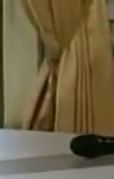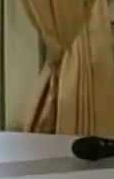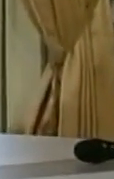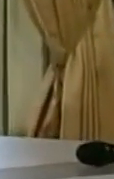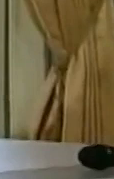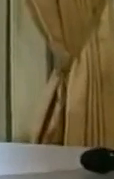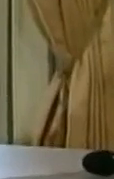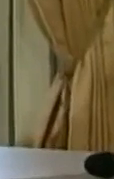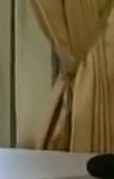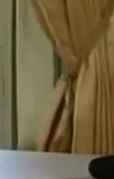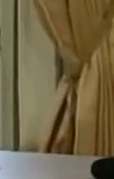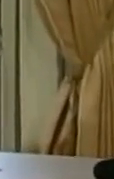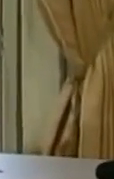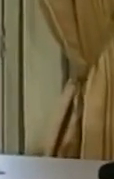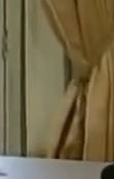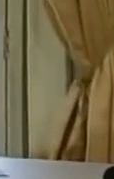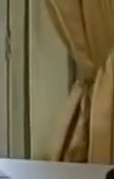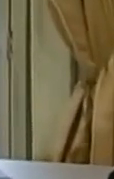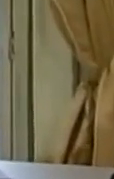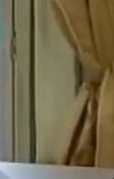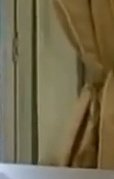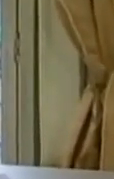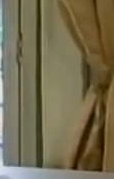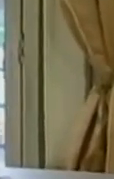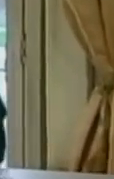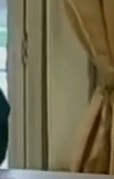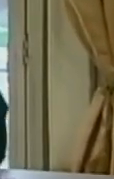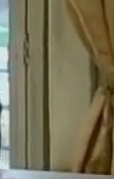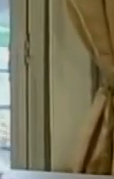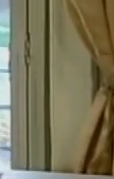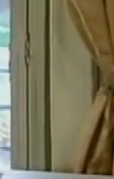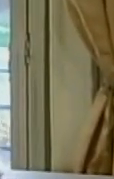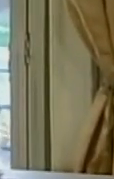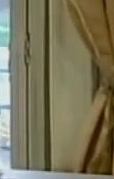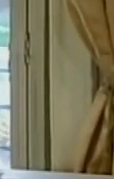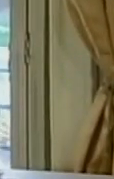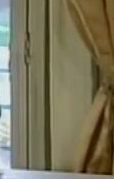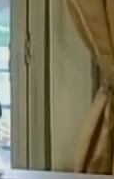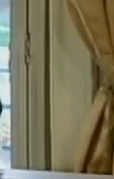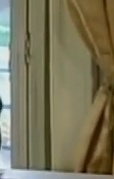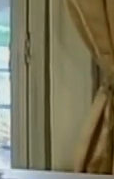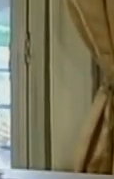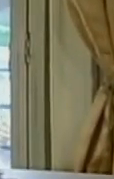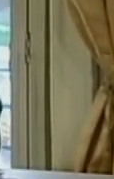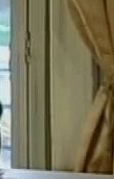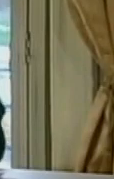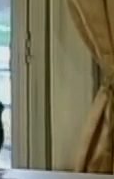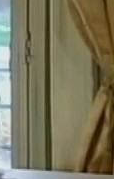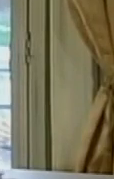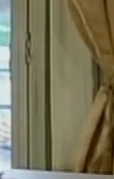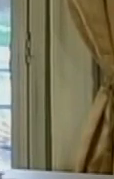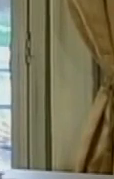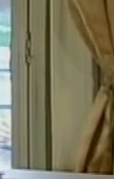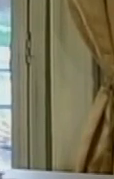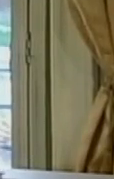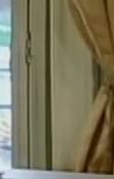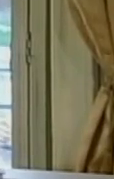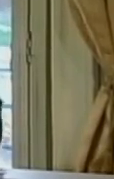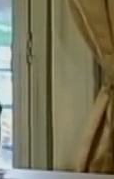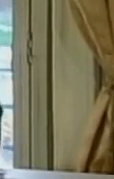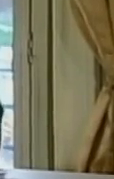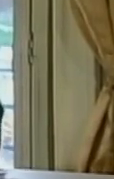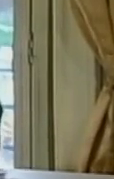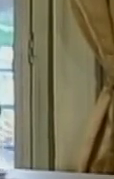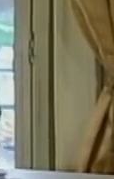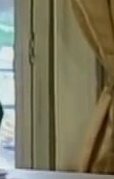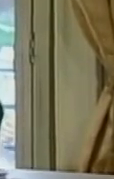de octubre, el mes número 10, ya llegamos al mes de octubre 2018, bregando, luchando,